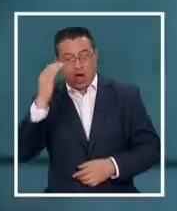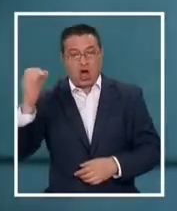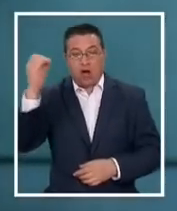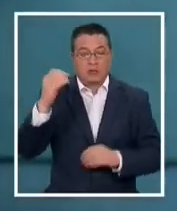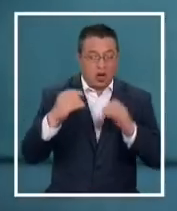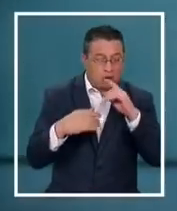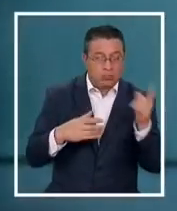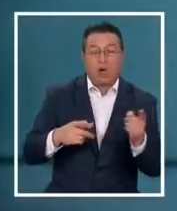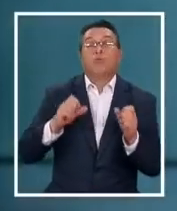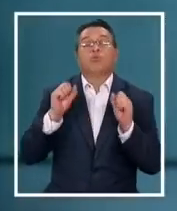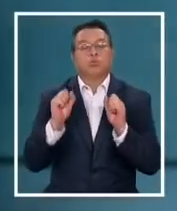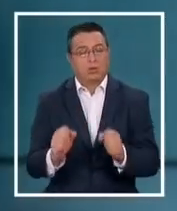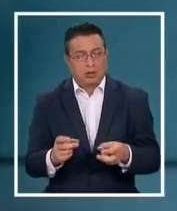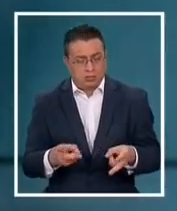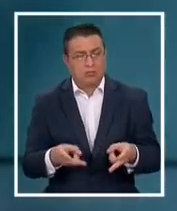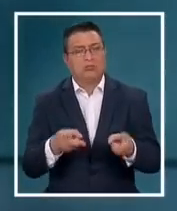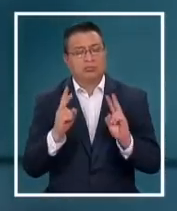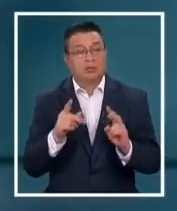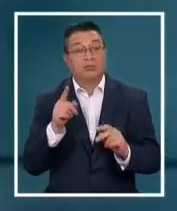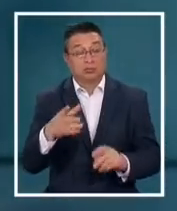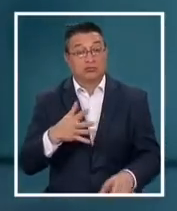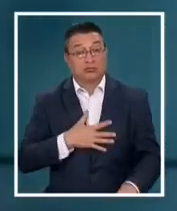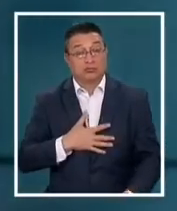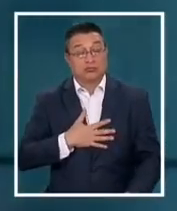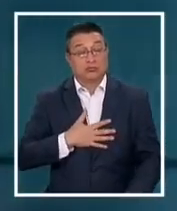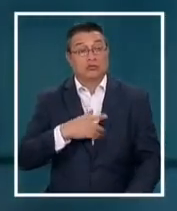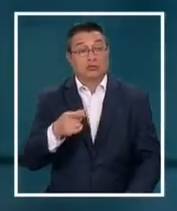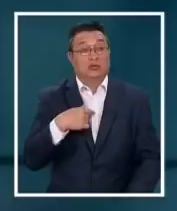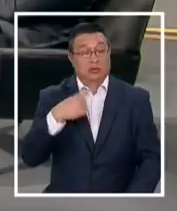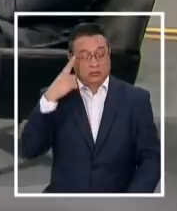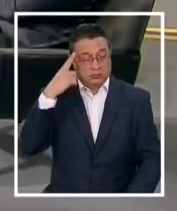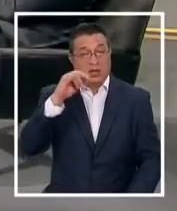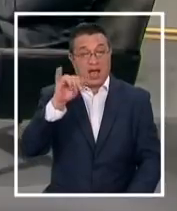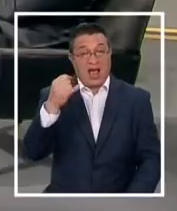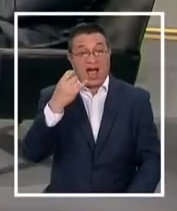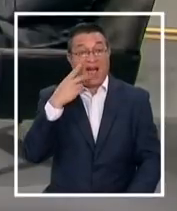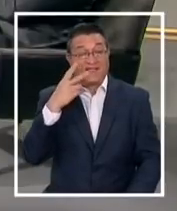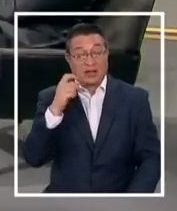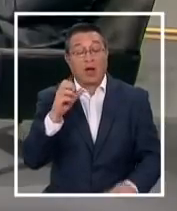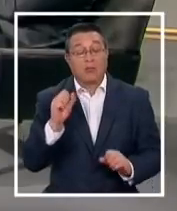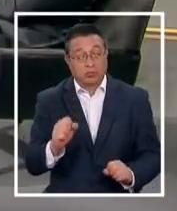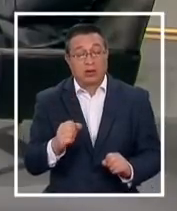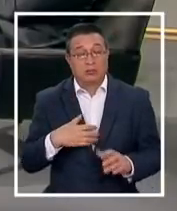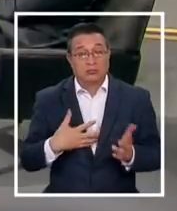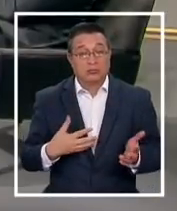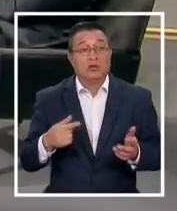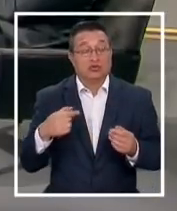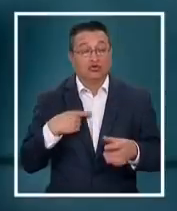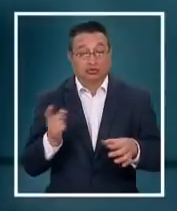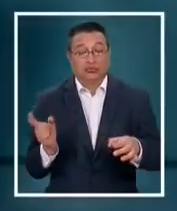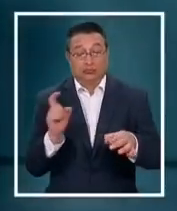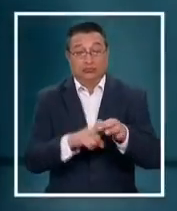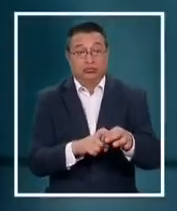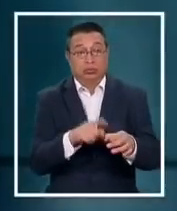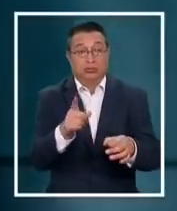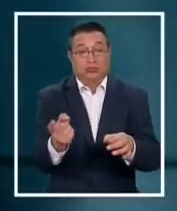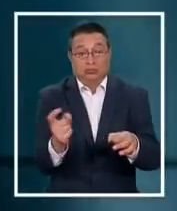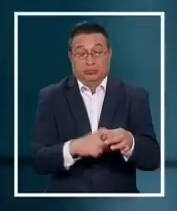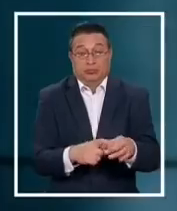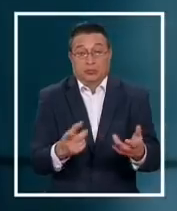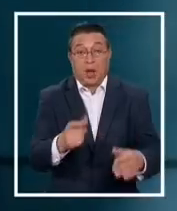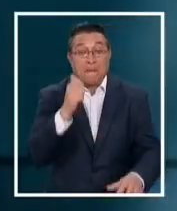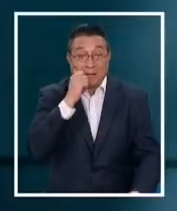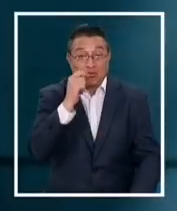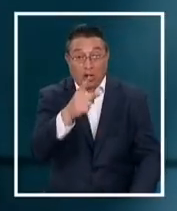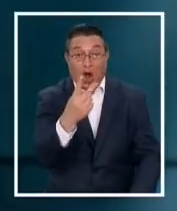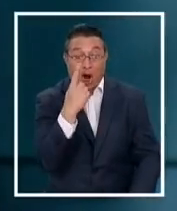con uno, porque yo me imagino que Javiera se siente efectivamente más identificada. Sí, claro, porque militaba... ¿Es algo personal porque conoce